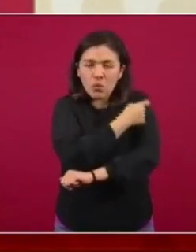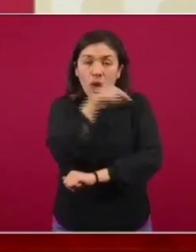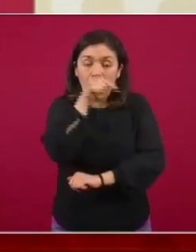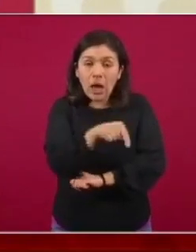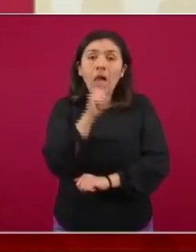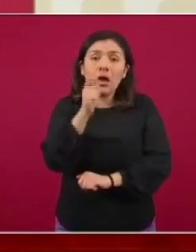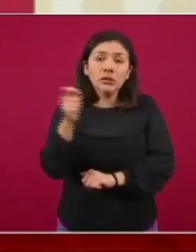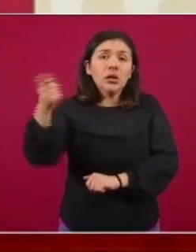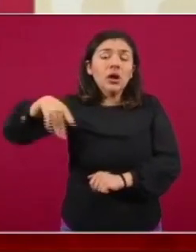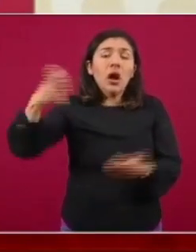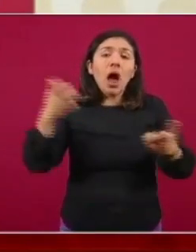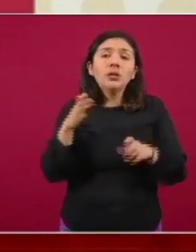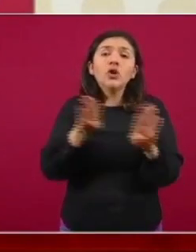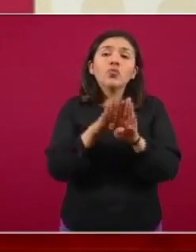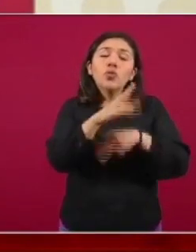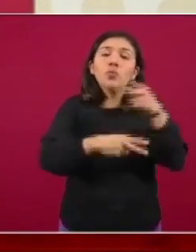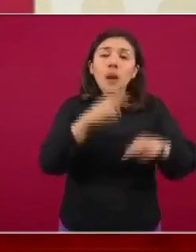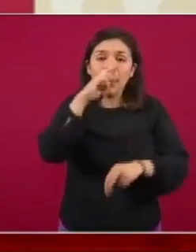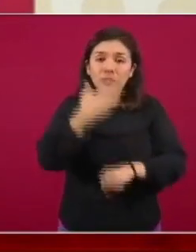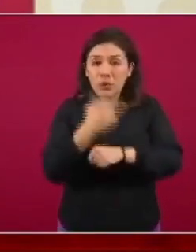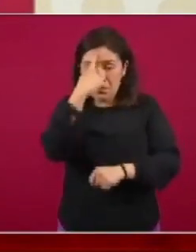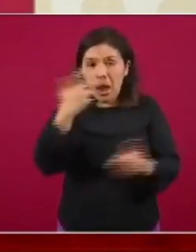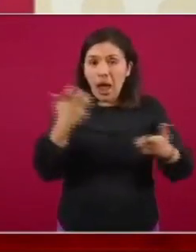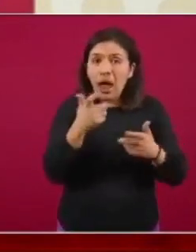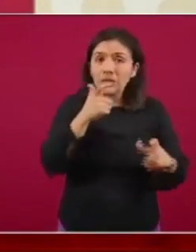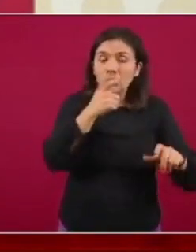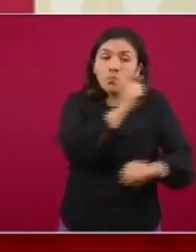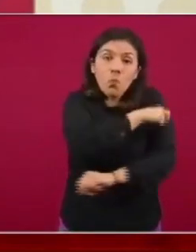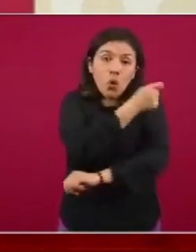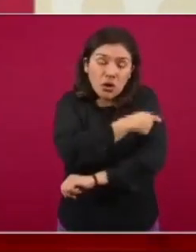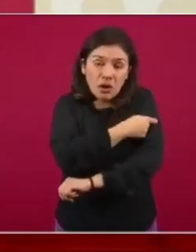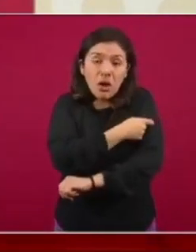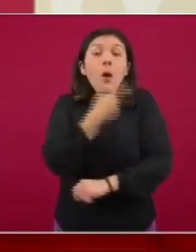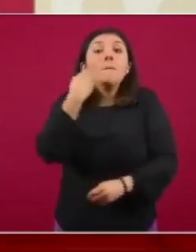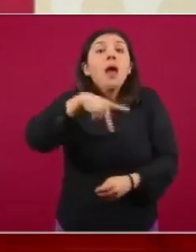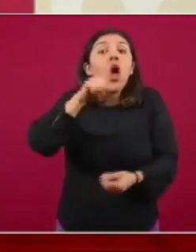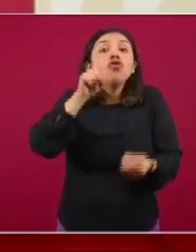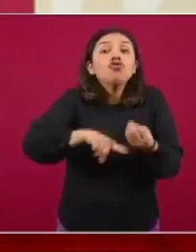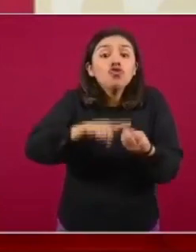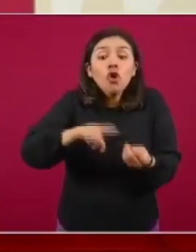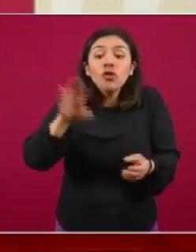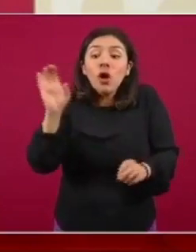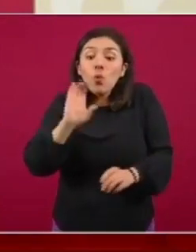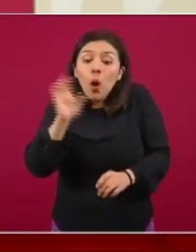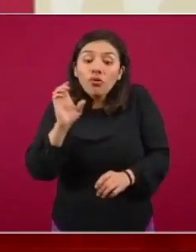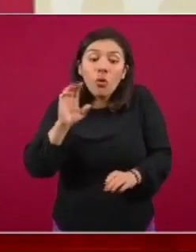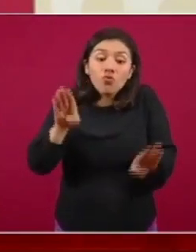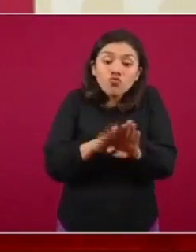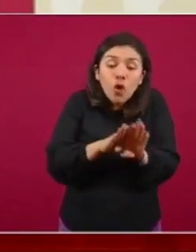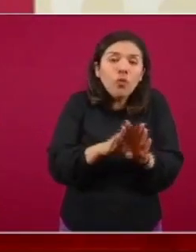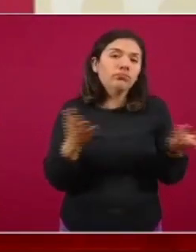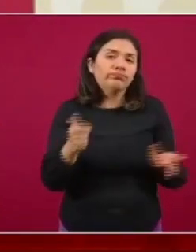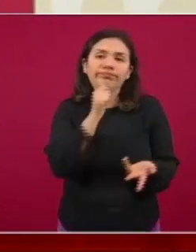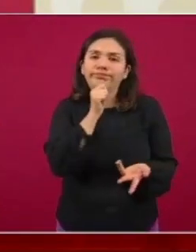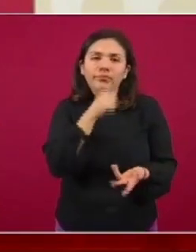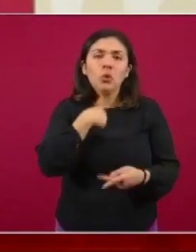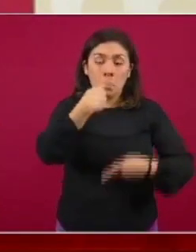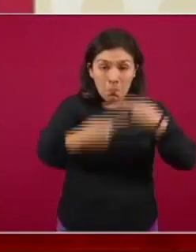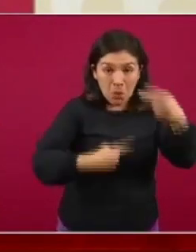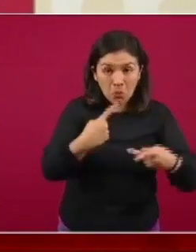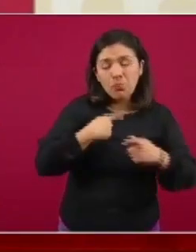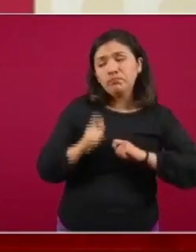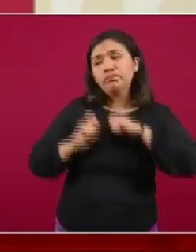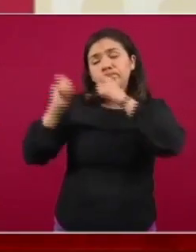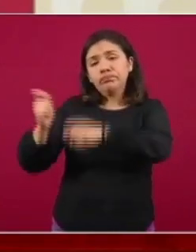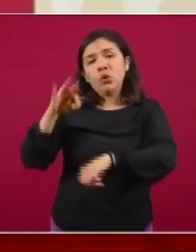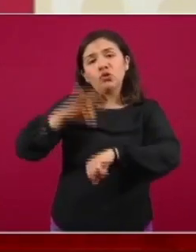su aplicación, ¿no? Pero ahora, ¿dónde, cómo, sitios específicos? Para eso le pasaré sus preguntas